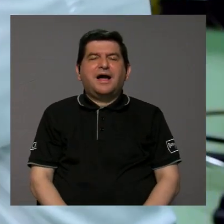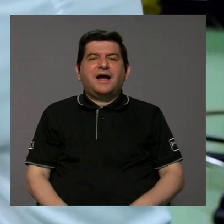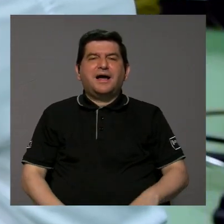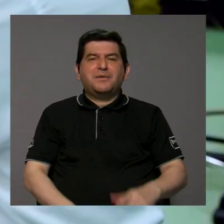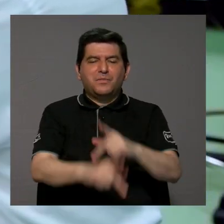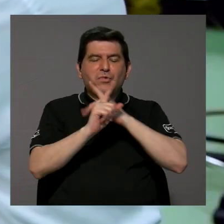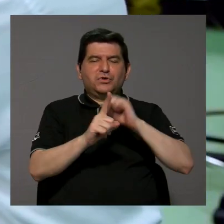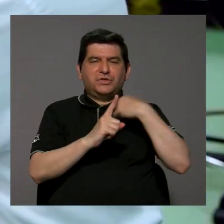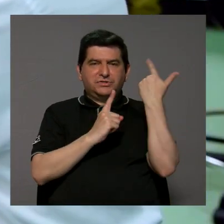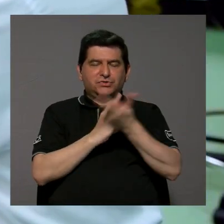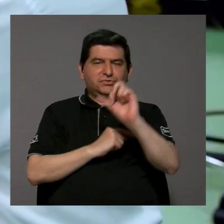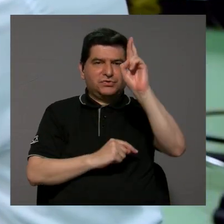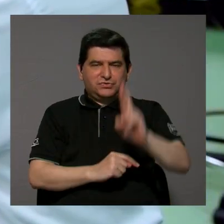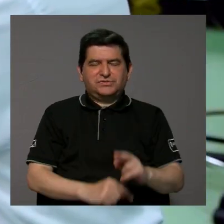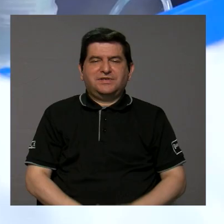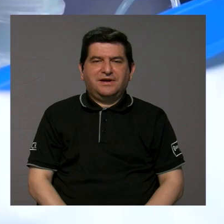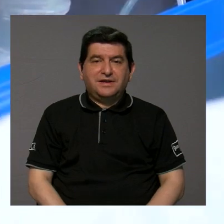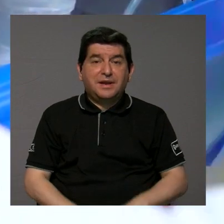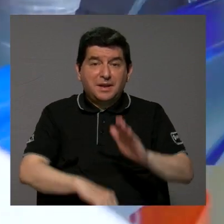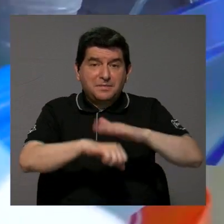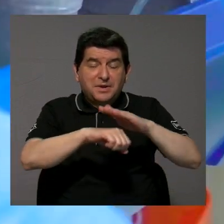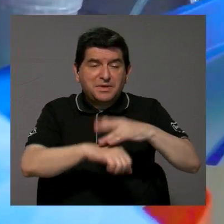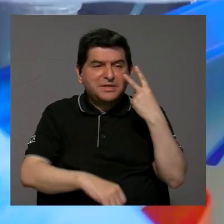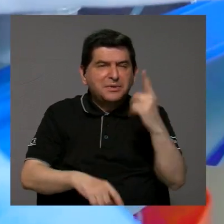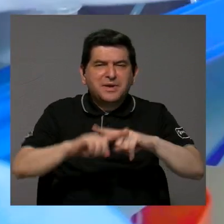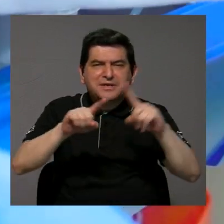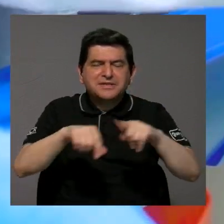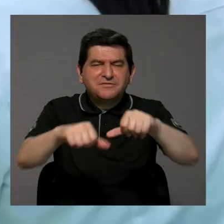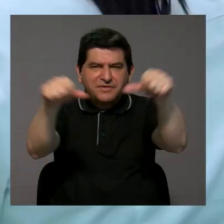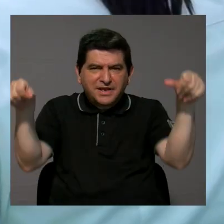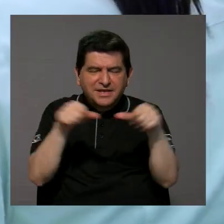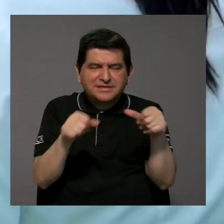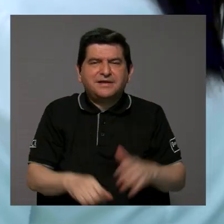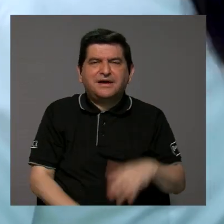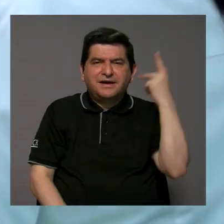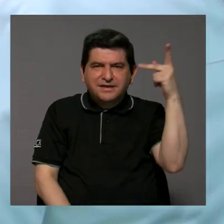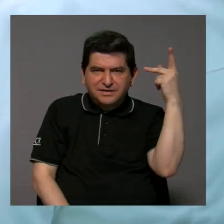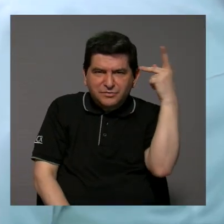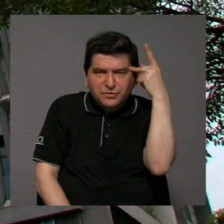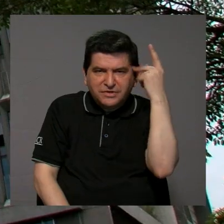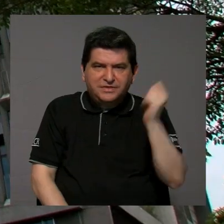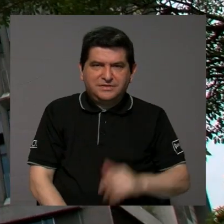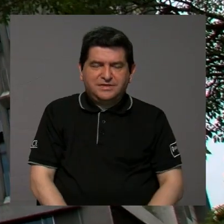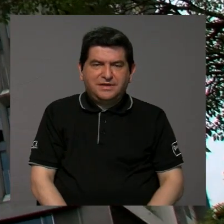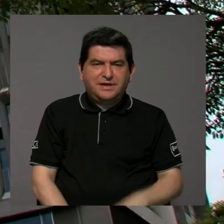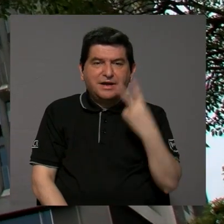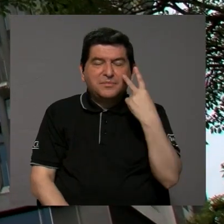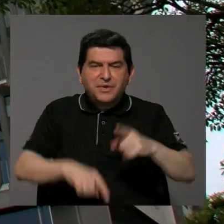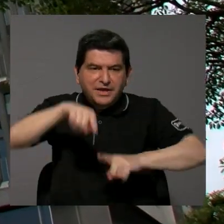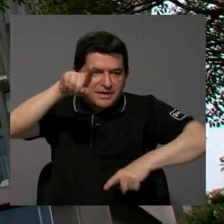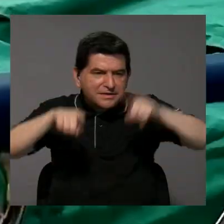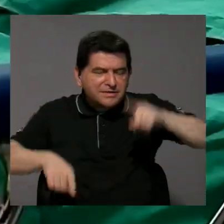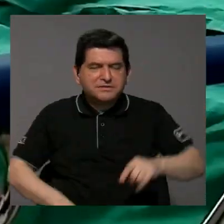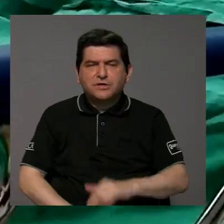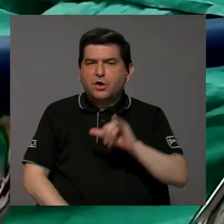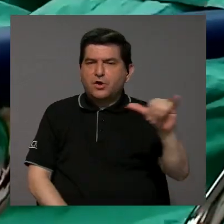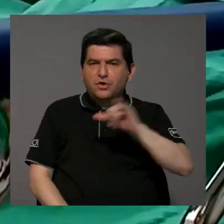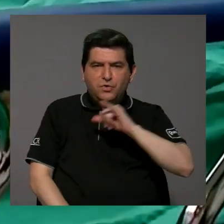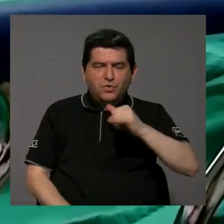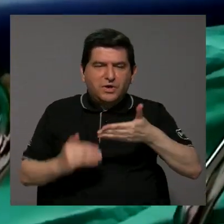Costa Rica durante la pandemia. Eso nos permitió mirar distintos sectores de política, ver la diversidad, las